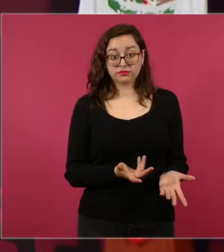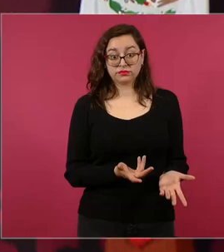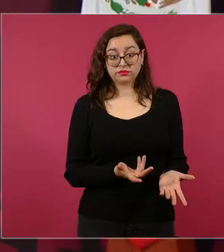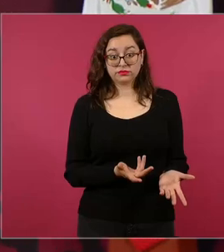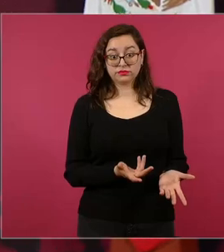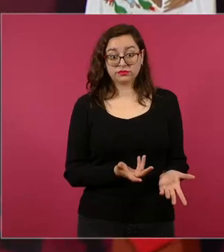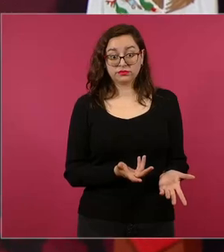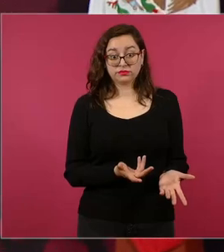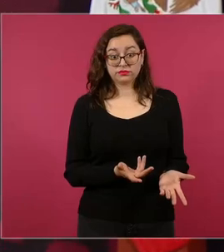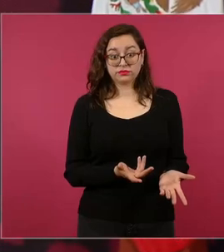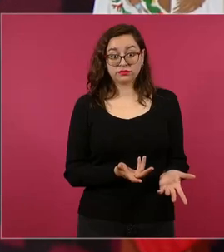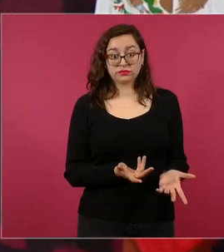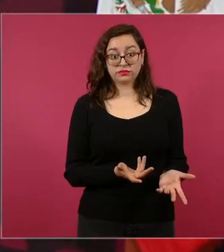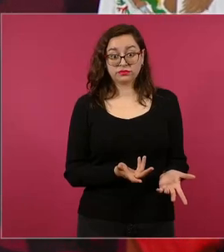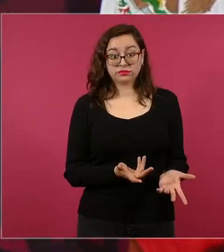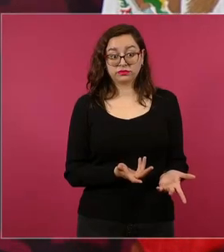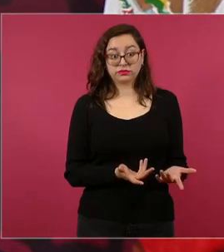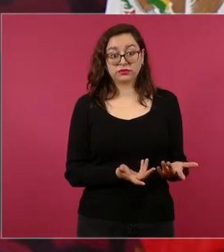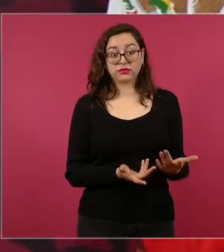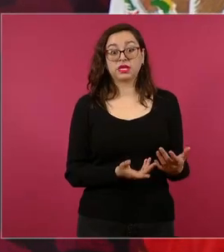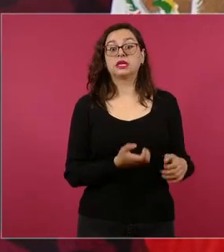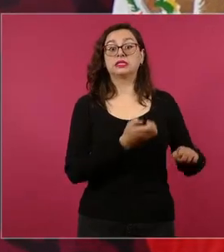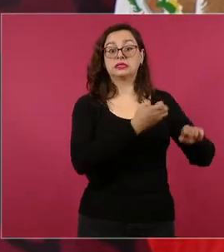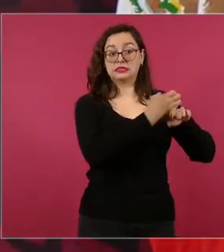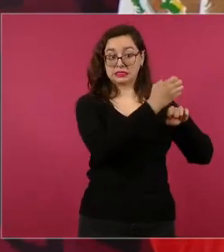en algunos pueblos